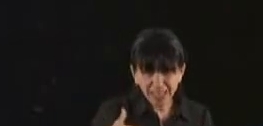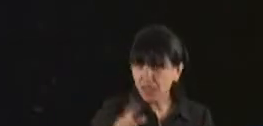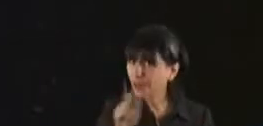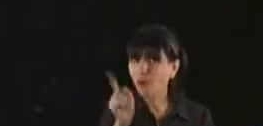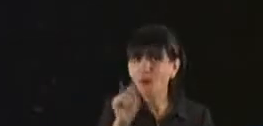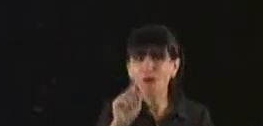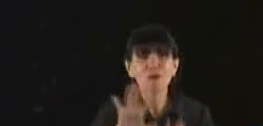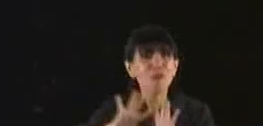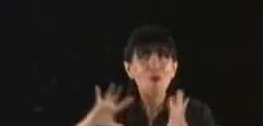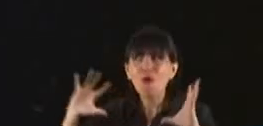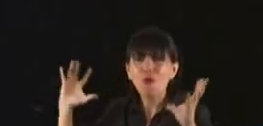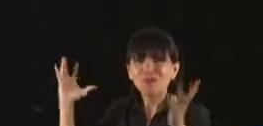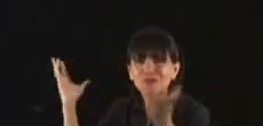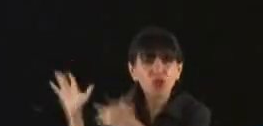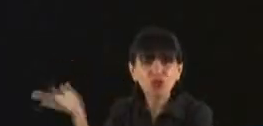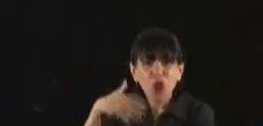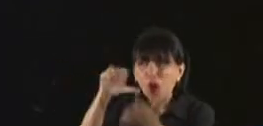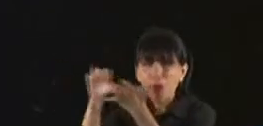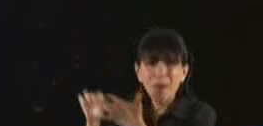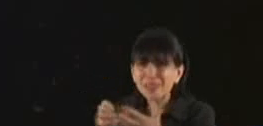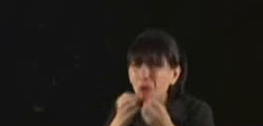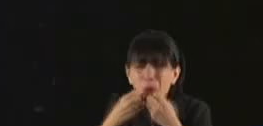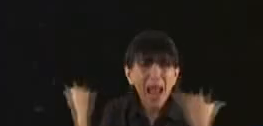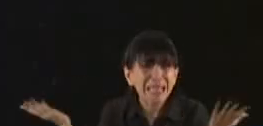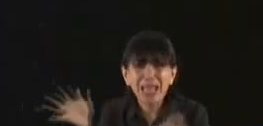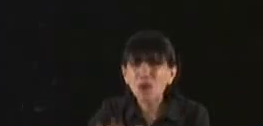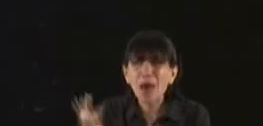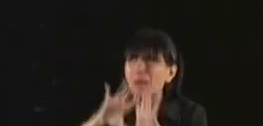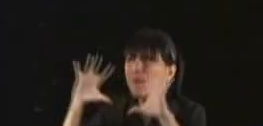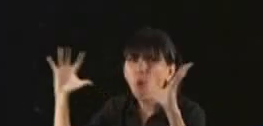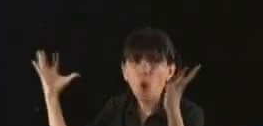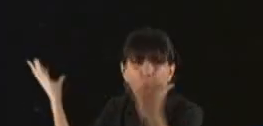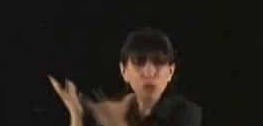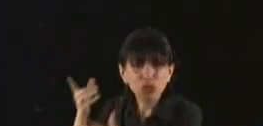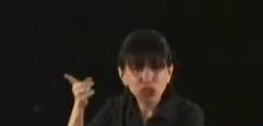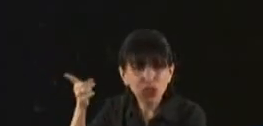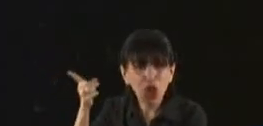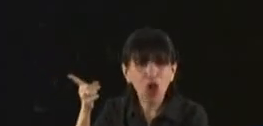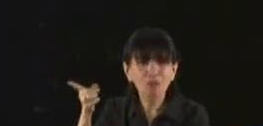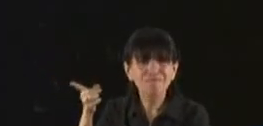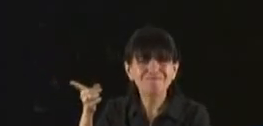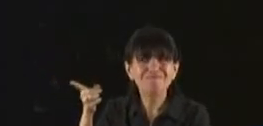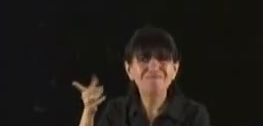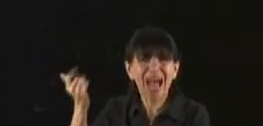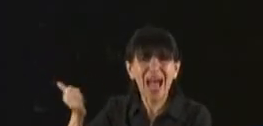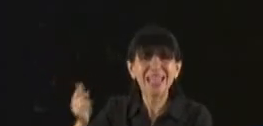sociedad. En cualquier lugar, en cualquier rincón del mundo uno encuentra esa realidad.